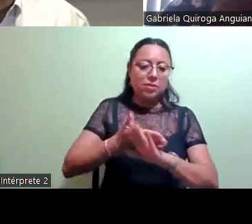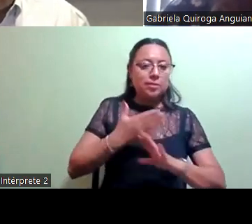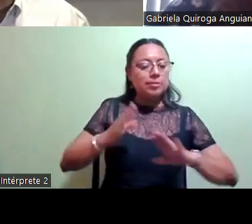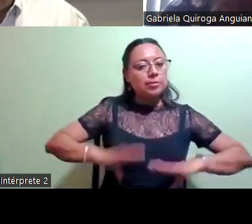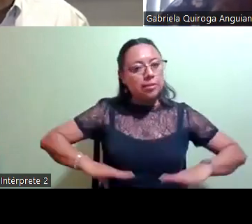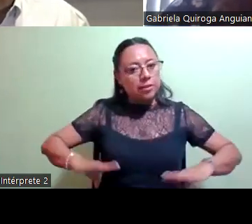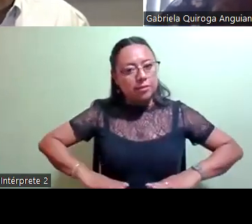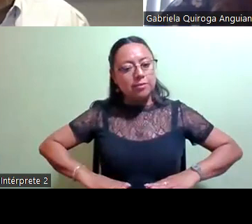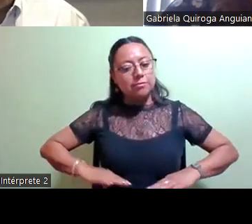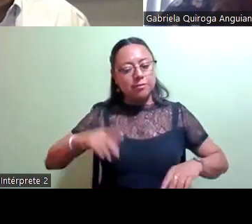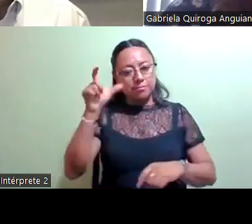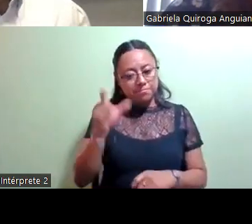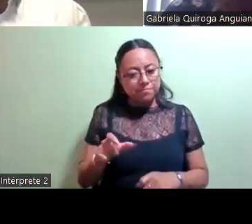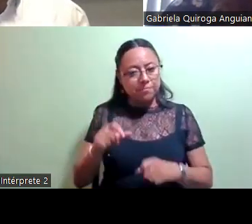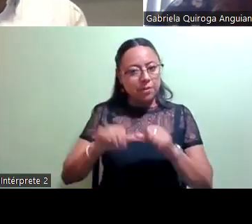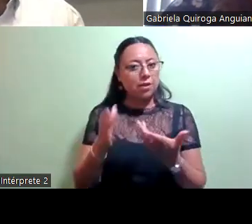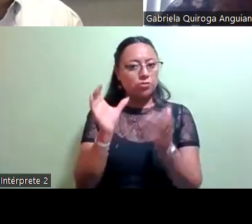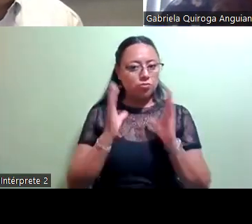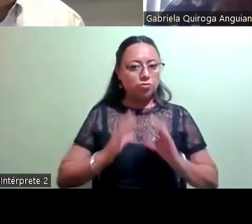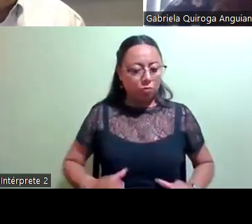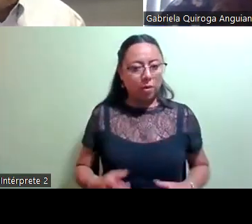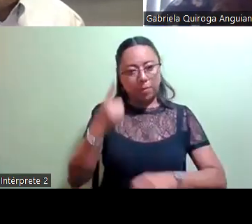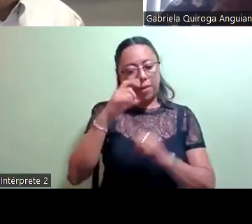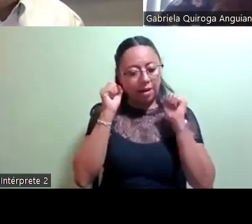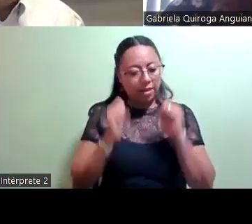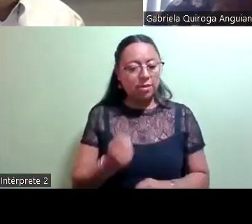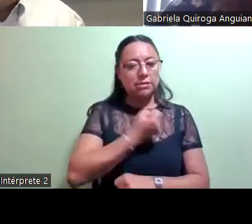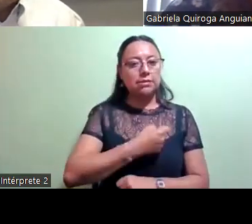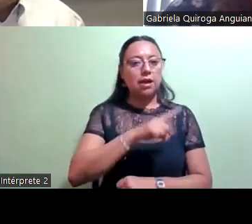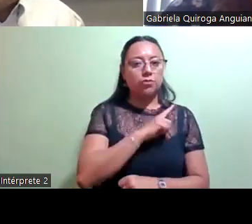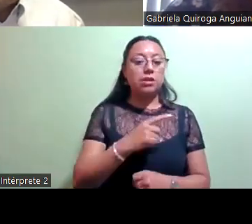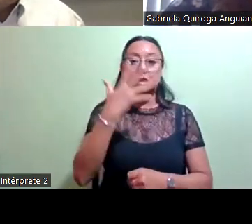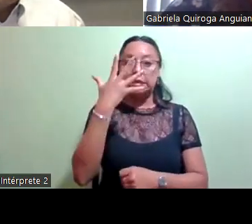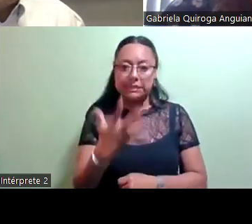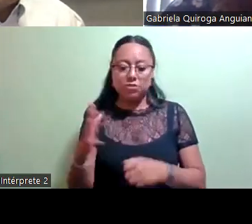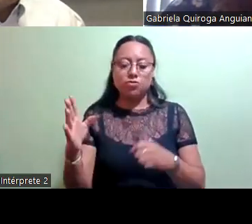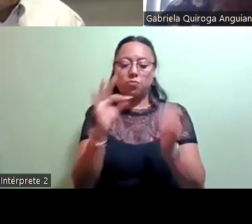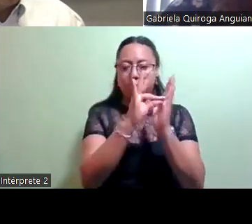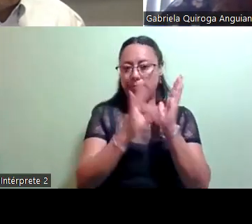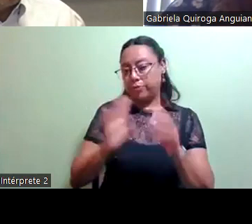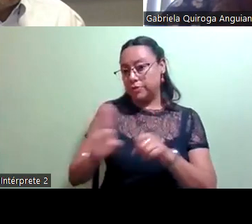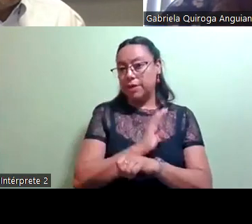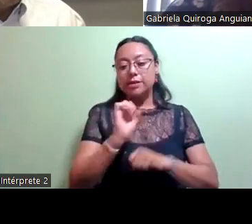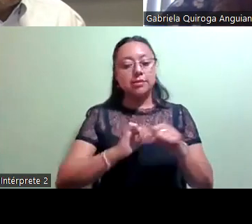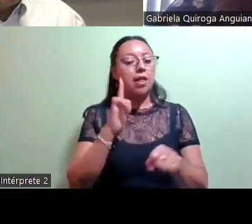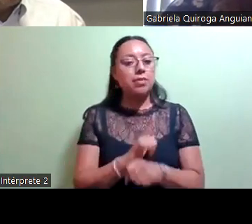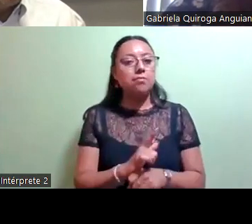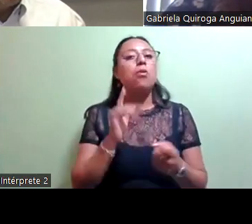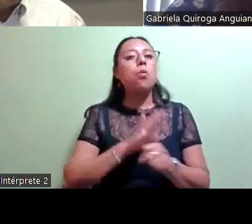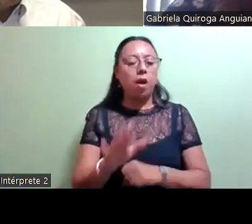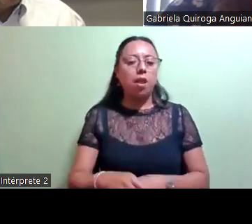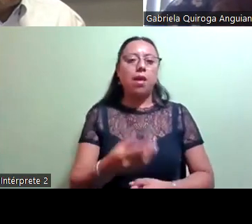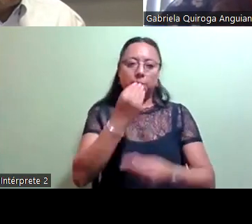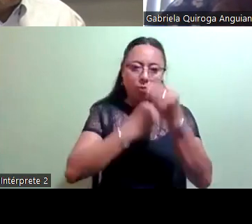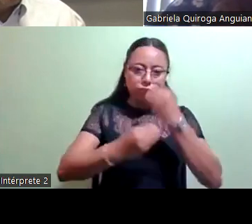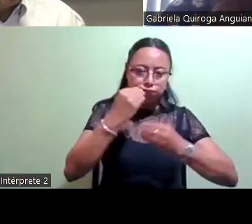garantizar la sanidad animal, la salud pública y los 5 dominios del bienestar animal, siendo estos la nutrición, el